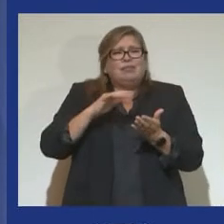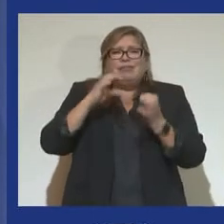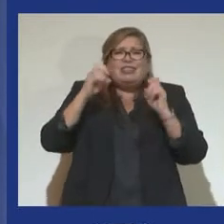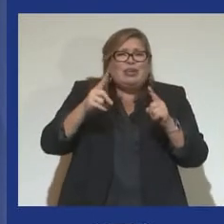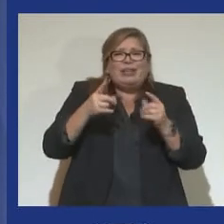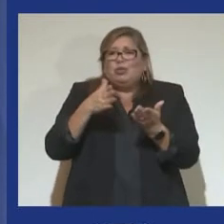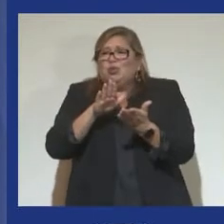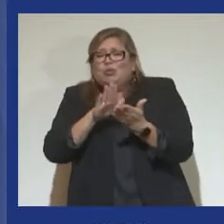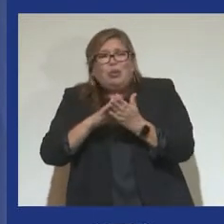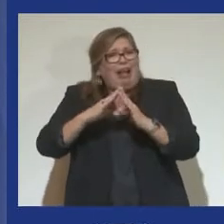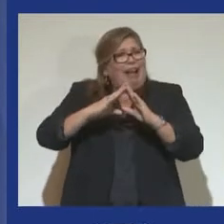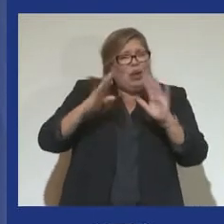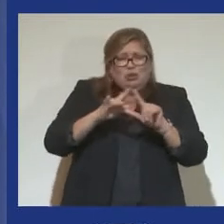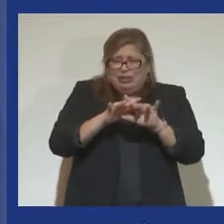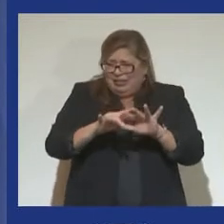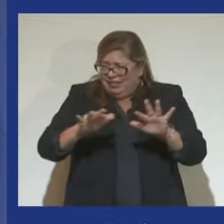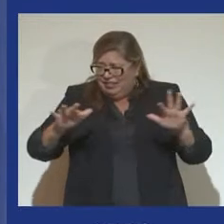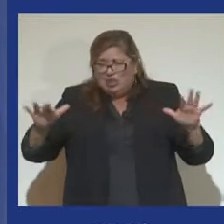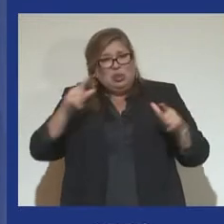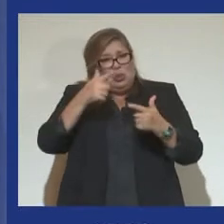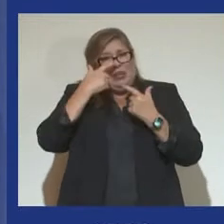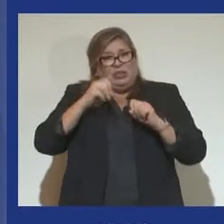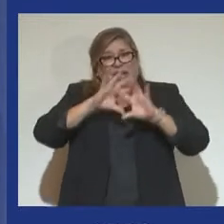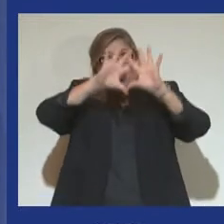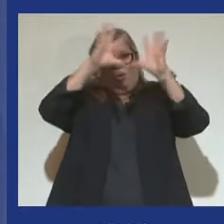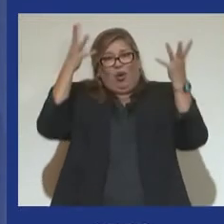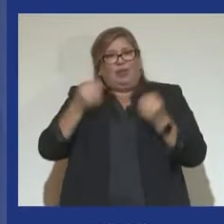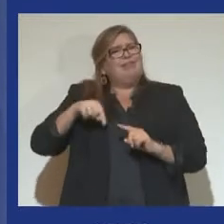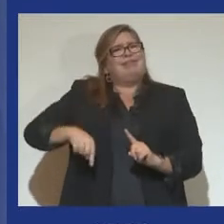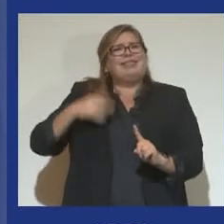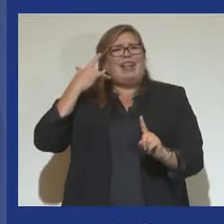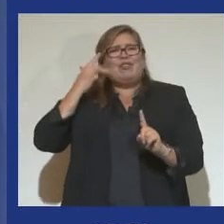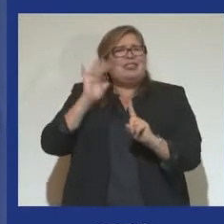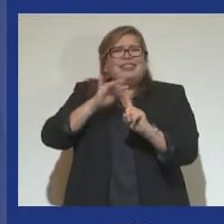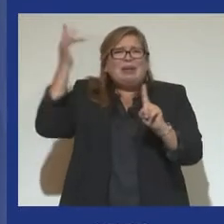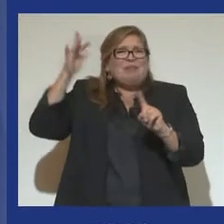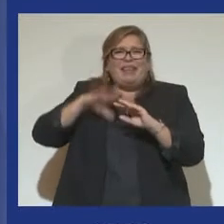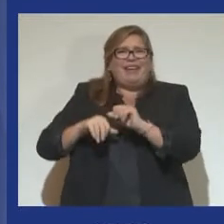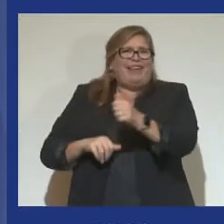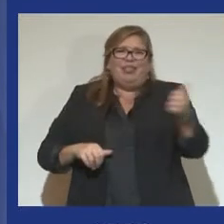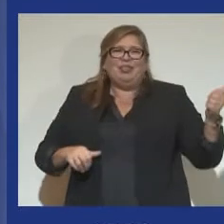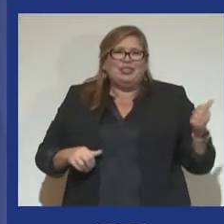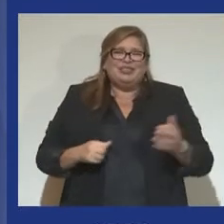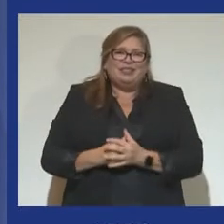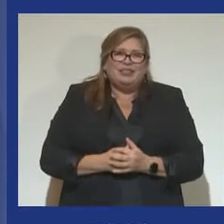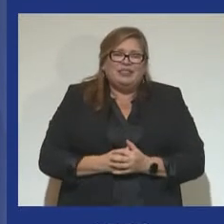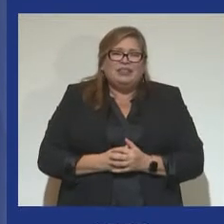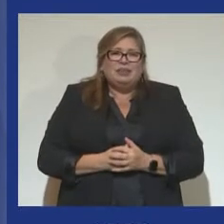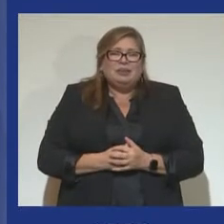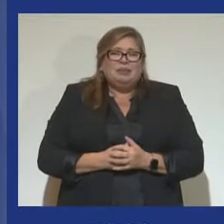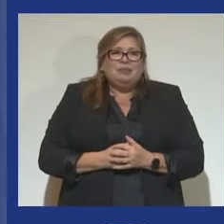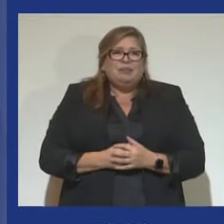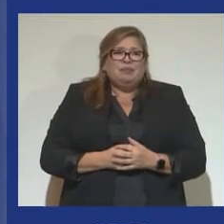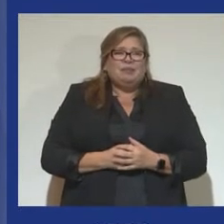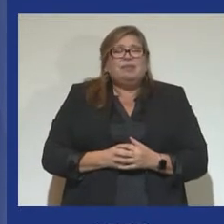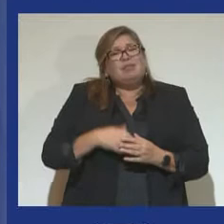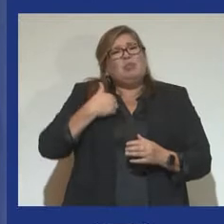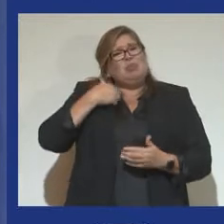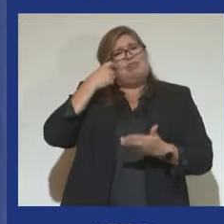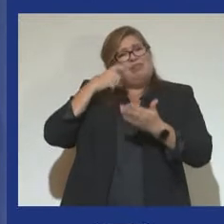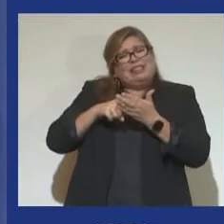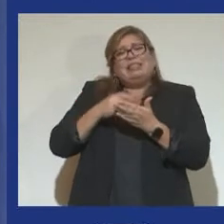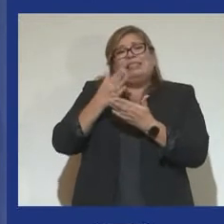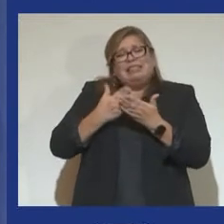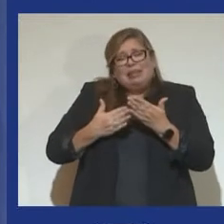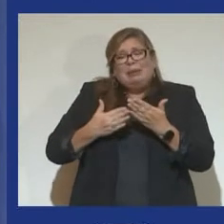que esté más allá más avanzado reconocemos las áreas de estrés y tenemos que hacerlo yo lo acabo de